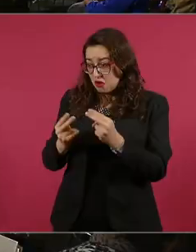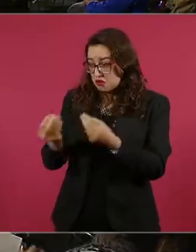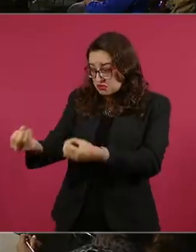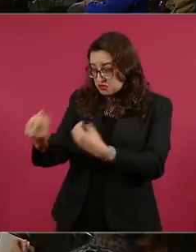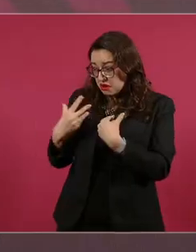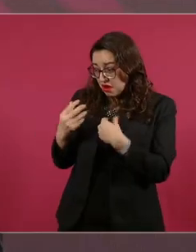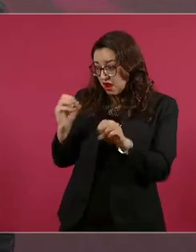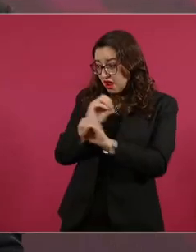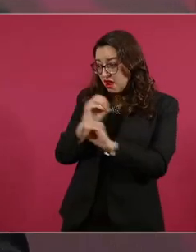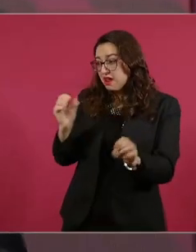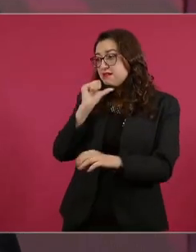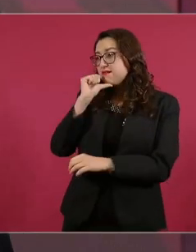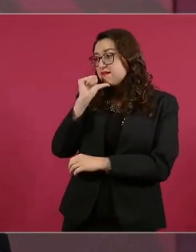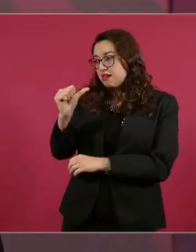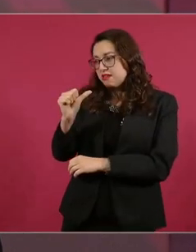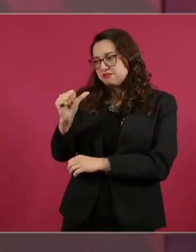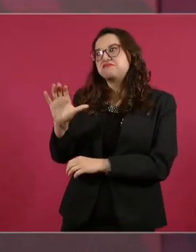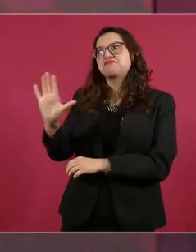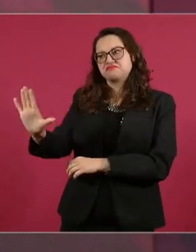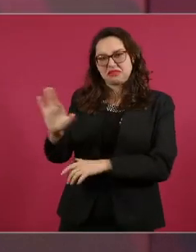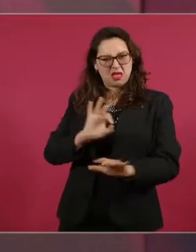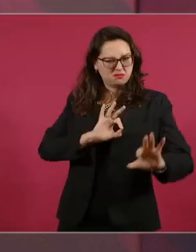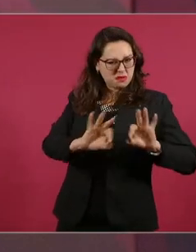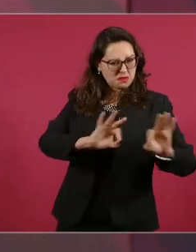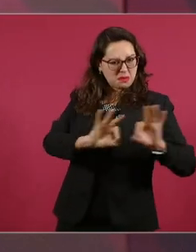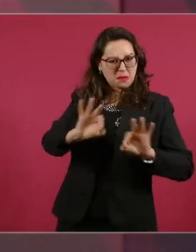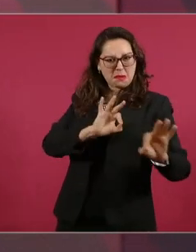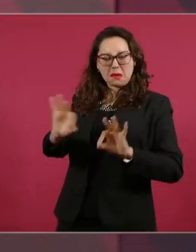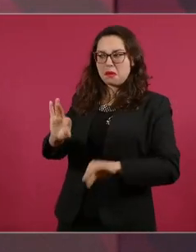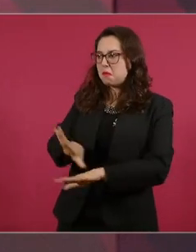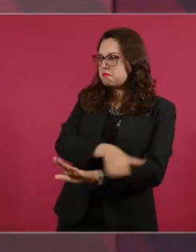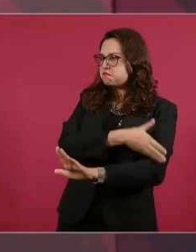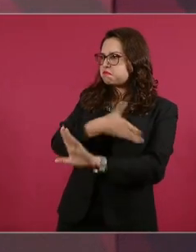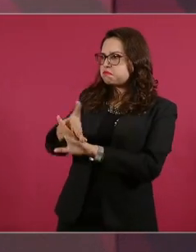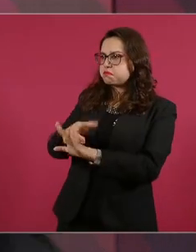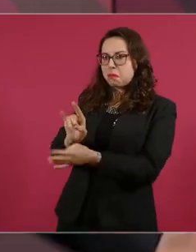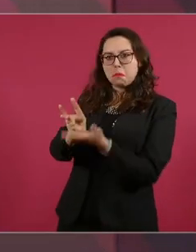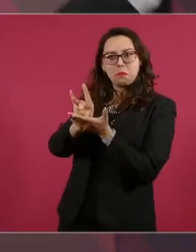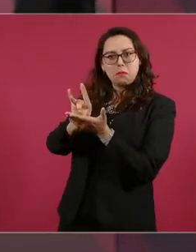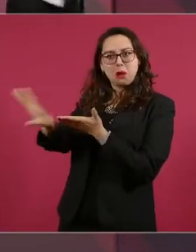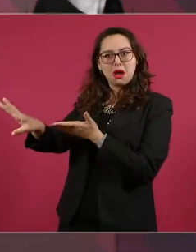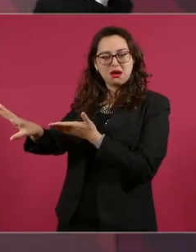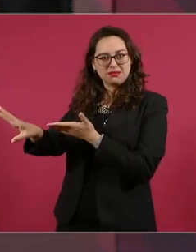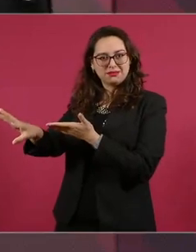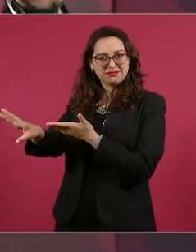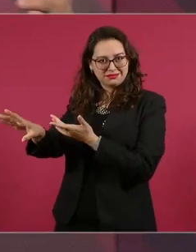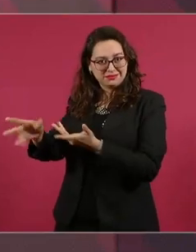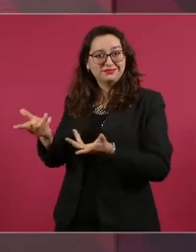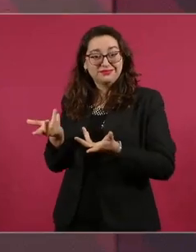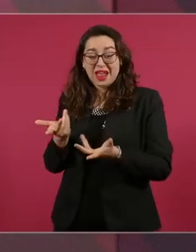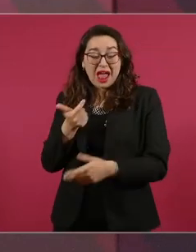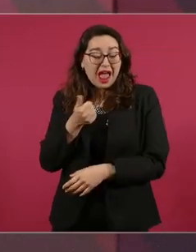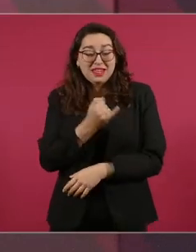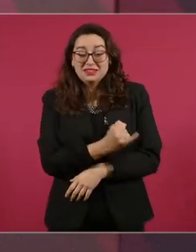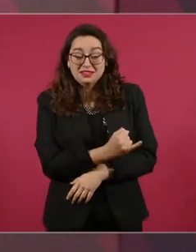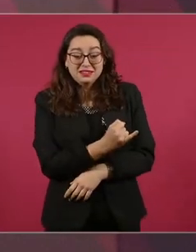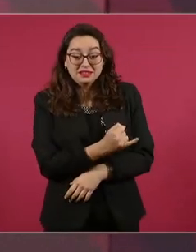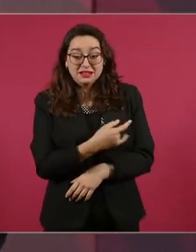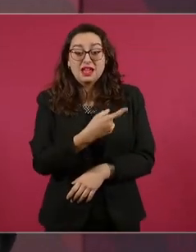de estas minorías rapaces. Y como ellos se sienten los dueños del mundo,